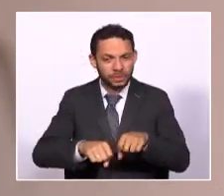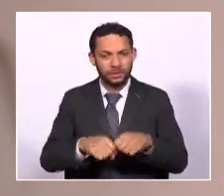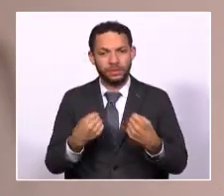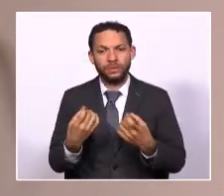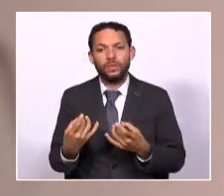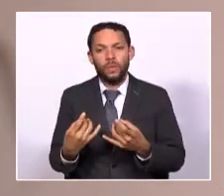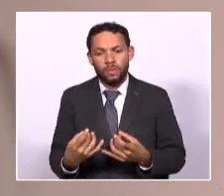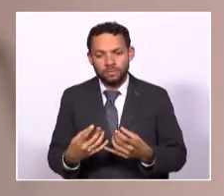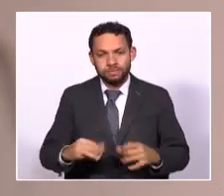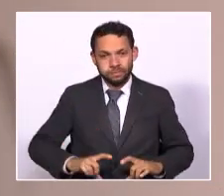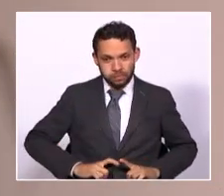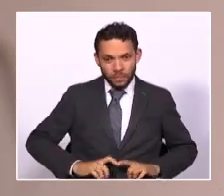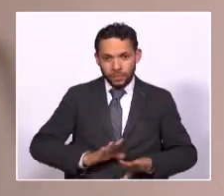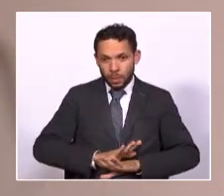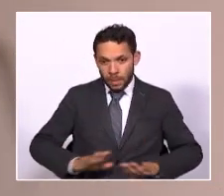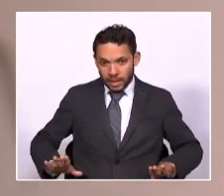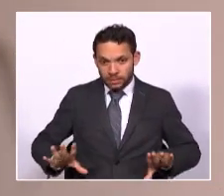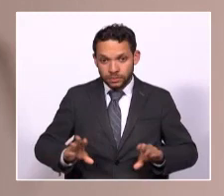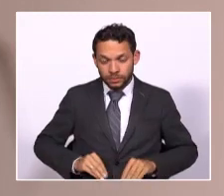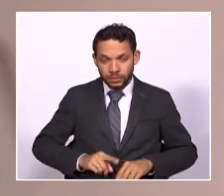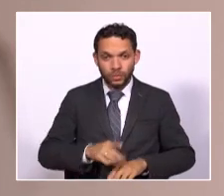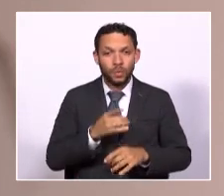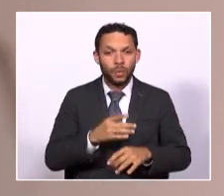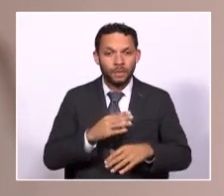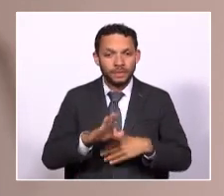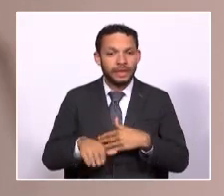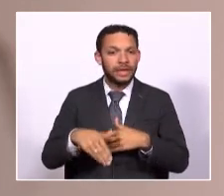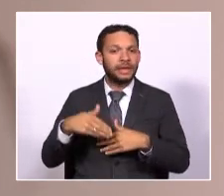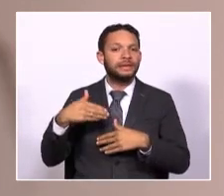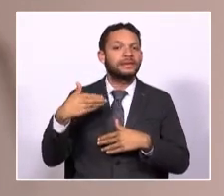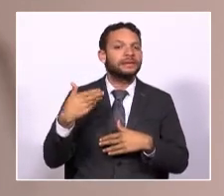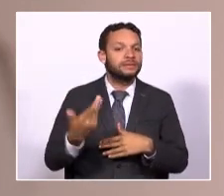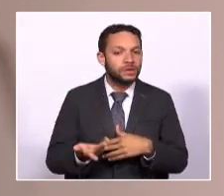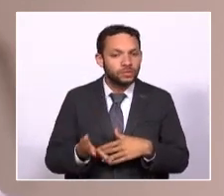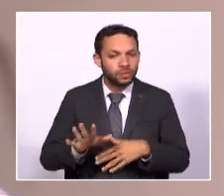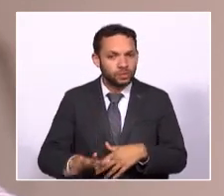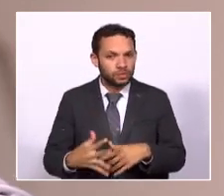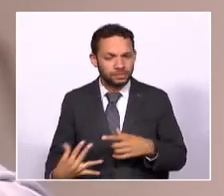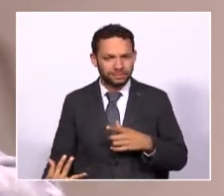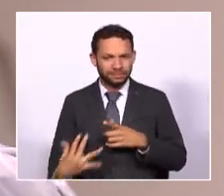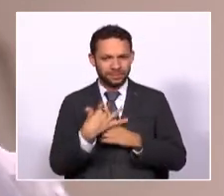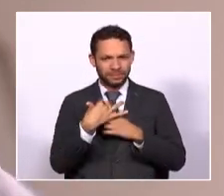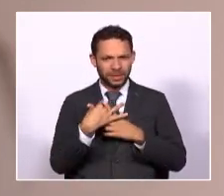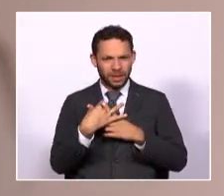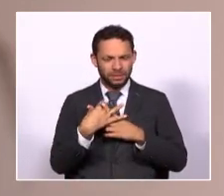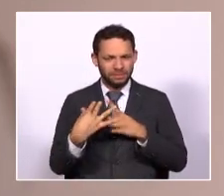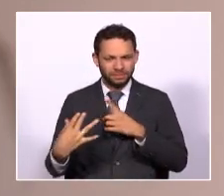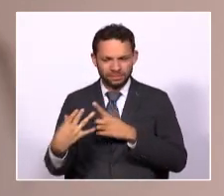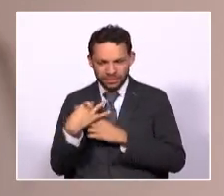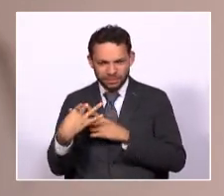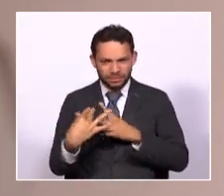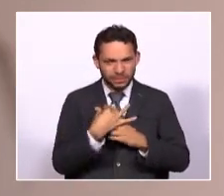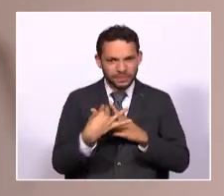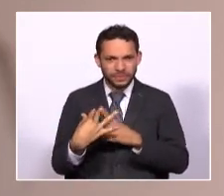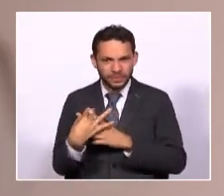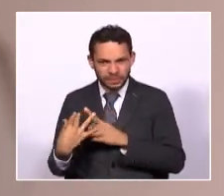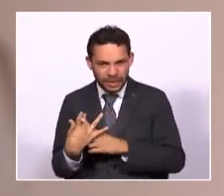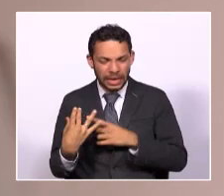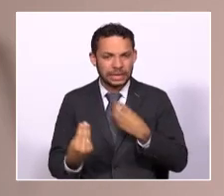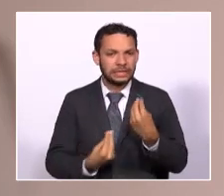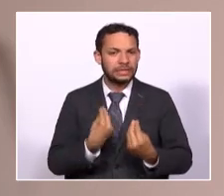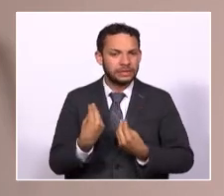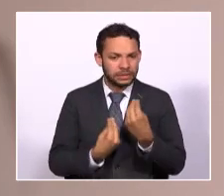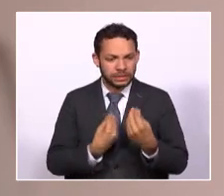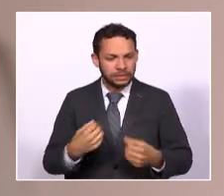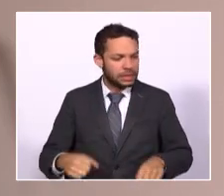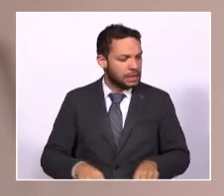dolor. Y resulta que esa mezcla tan agresiva, lo que hacen es casi